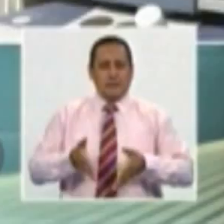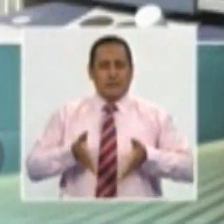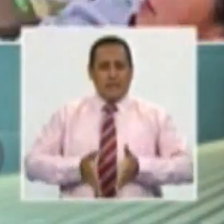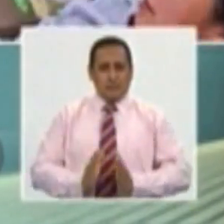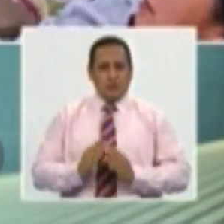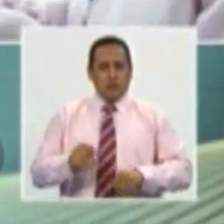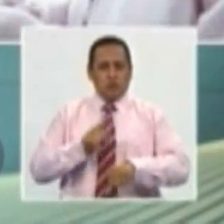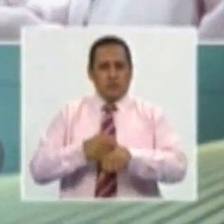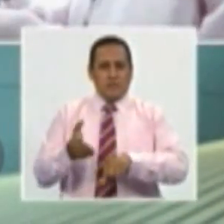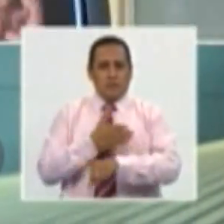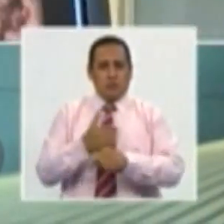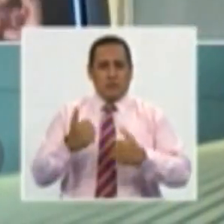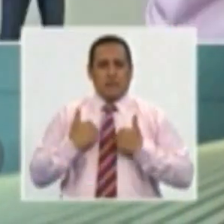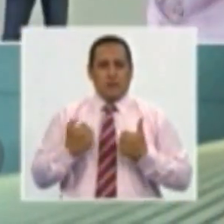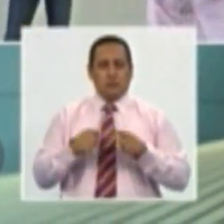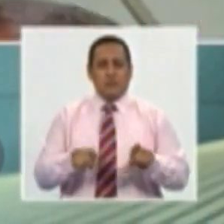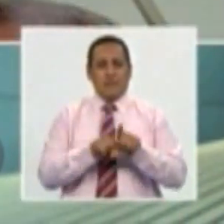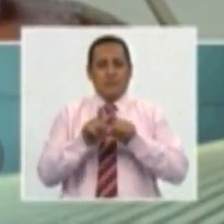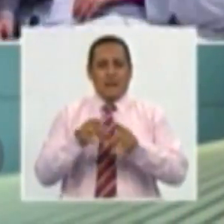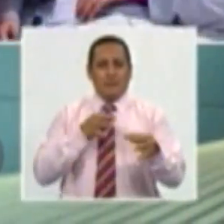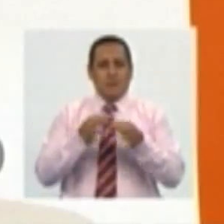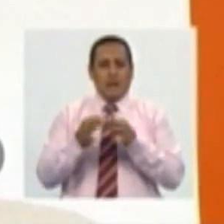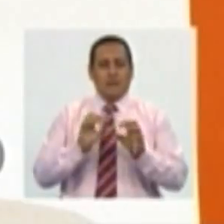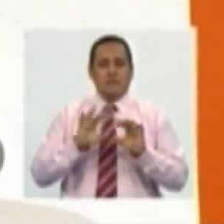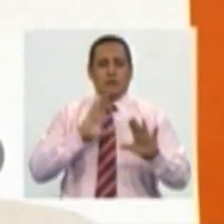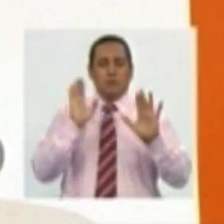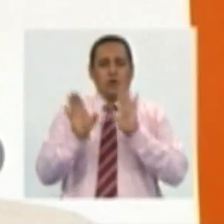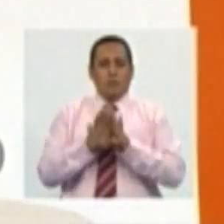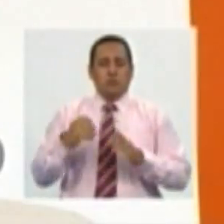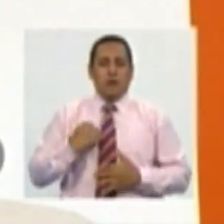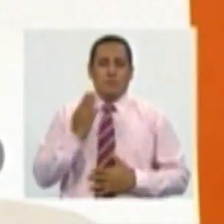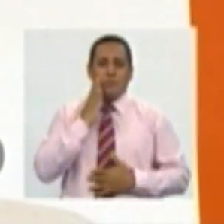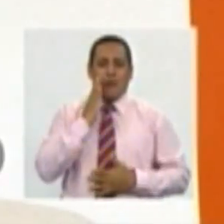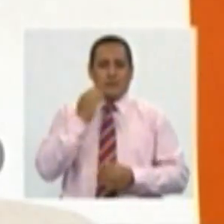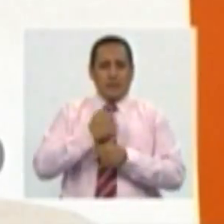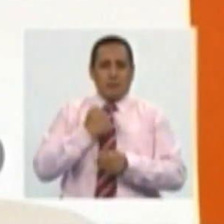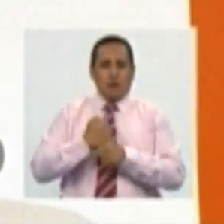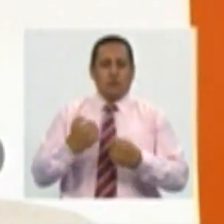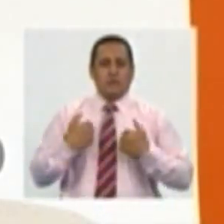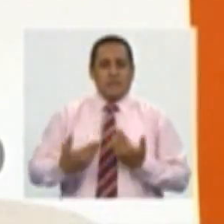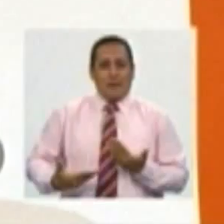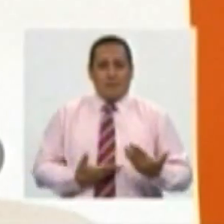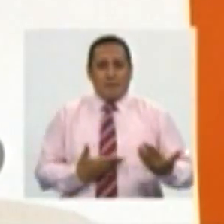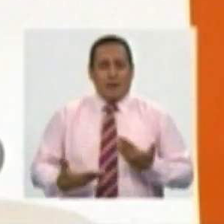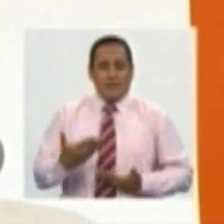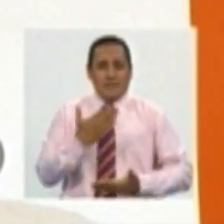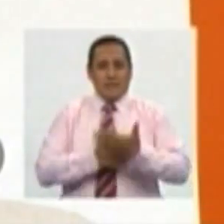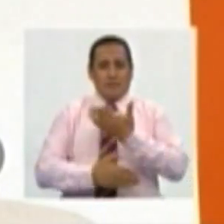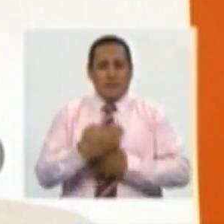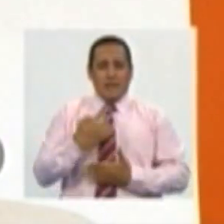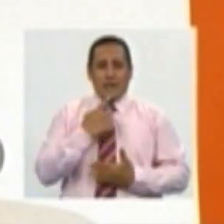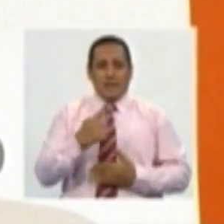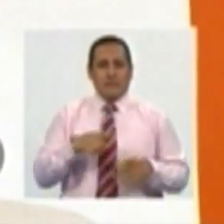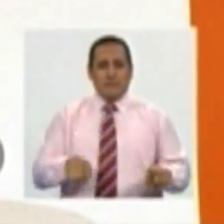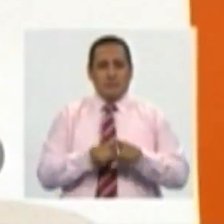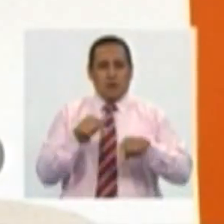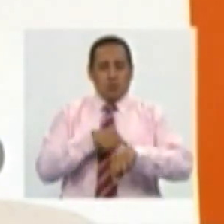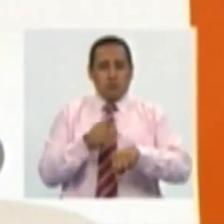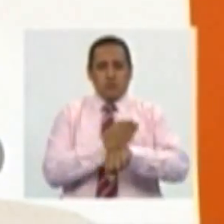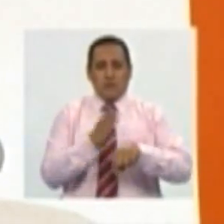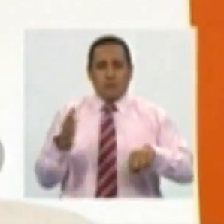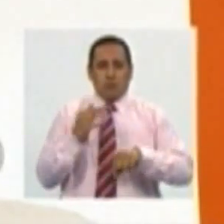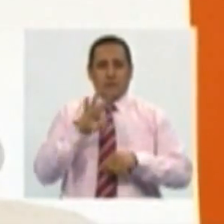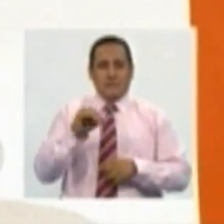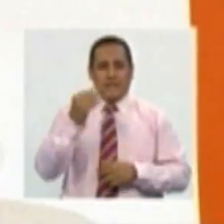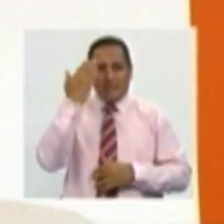y es importante mencionar también, Rocío, que en el caso que una madre trabajadora, el bebé, tenga discapacidad, este plazo se